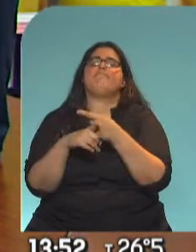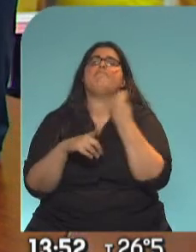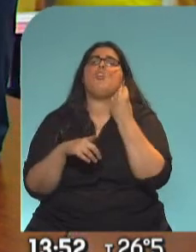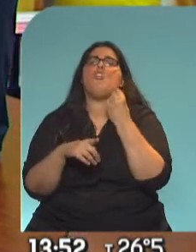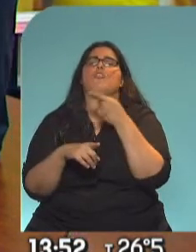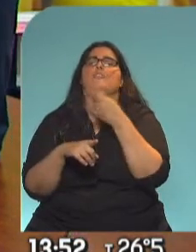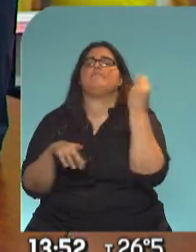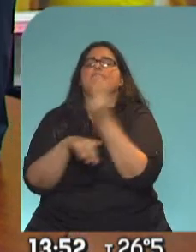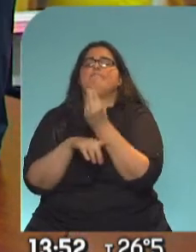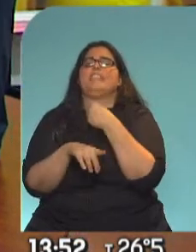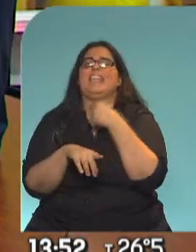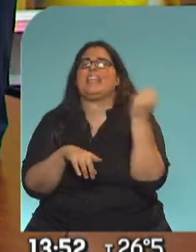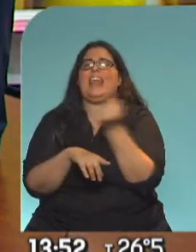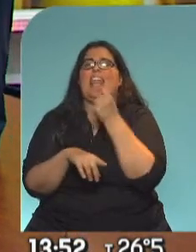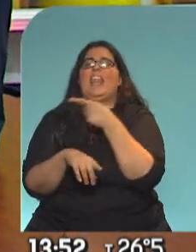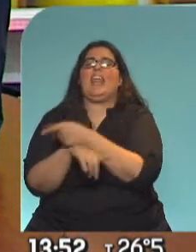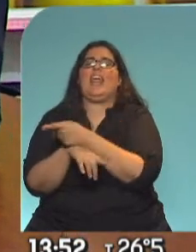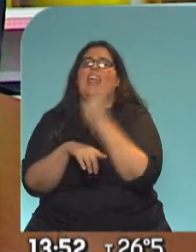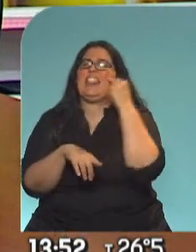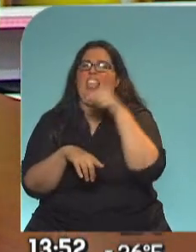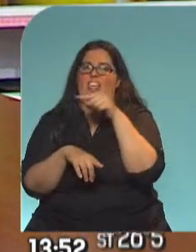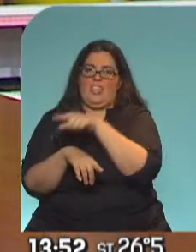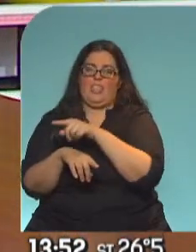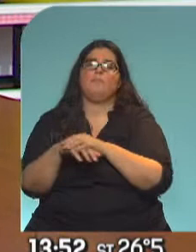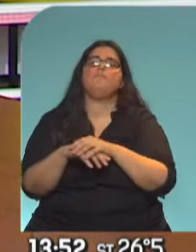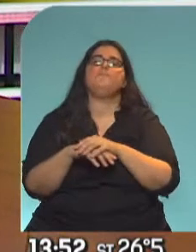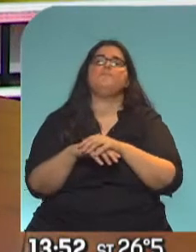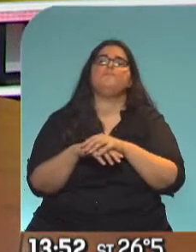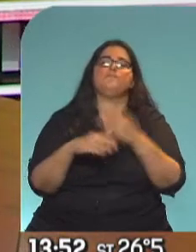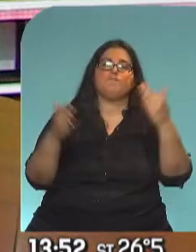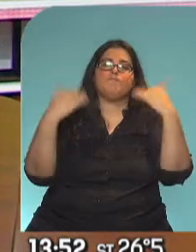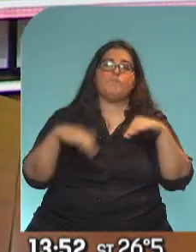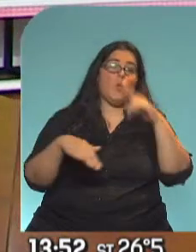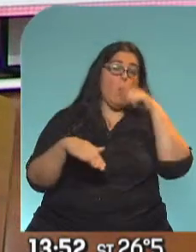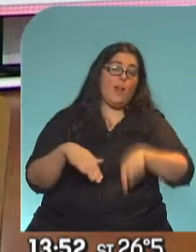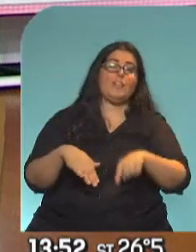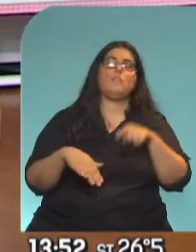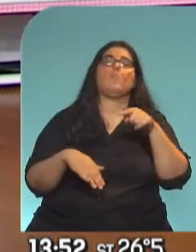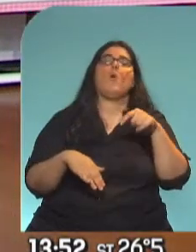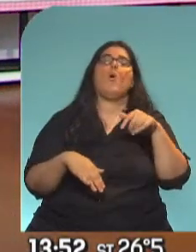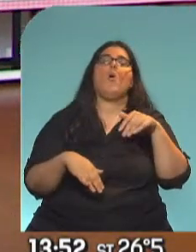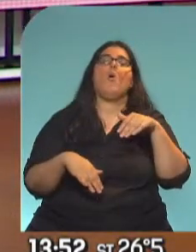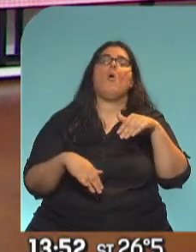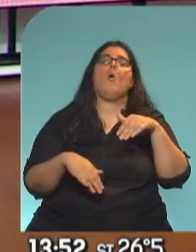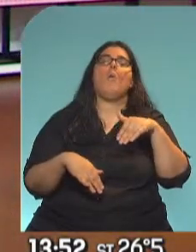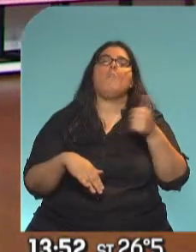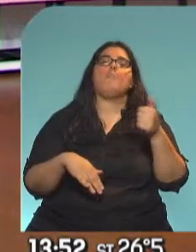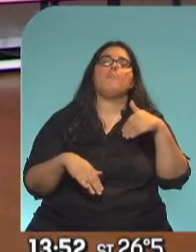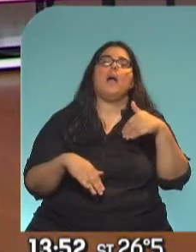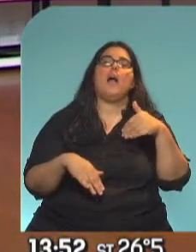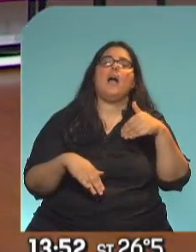un cargo de intendente. Y finalmente ahí lo que tenemos es